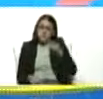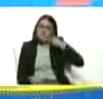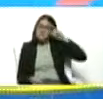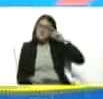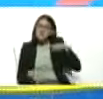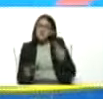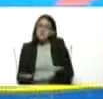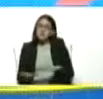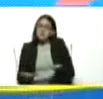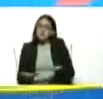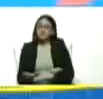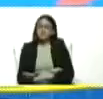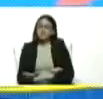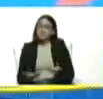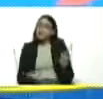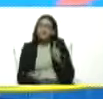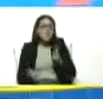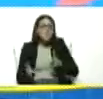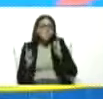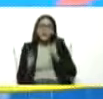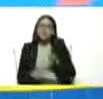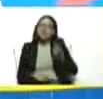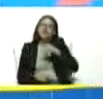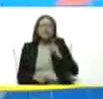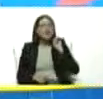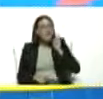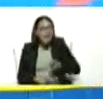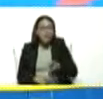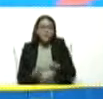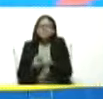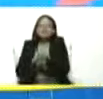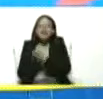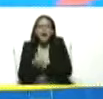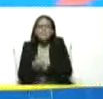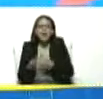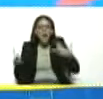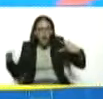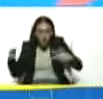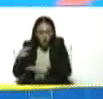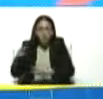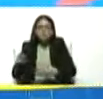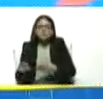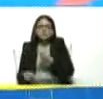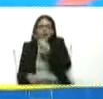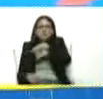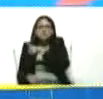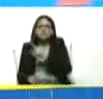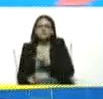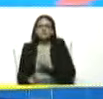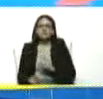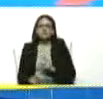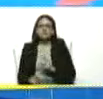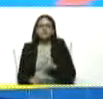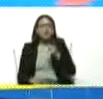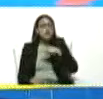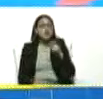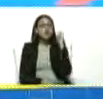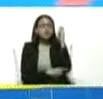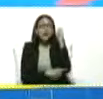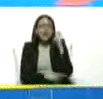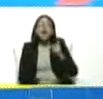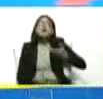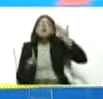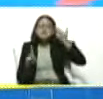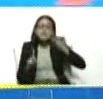Y pare usted de contar. Tenemos que cambiar todo eso. Y es una tarea primordial, señora